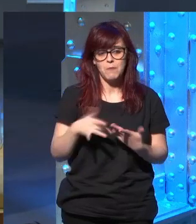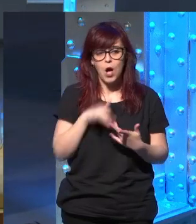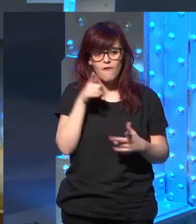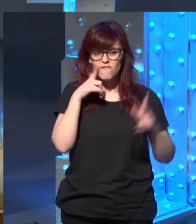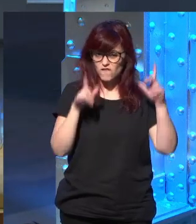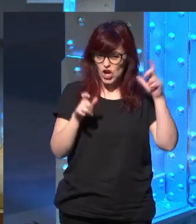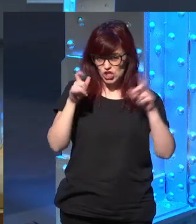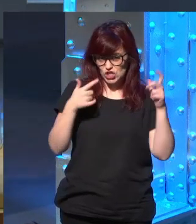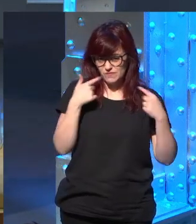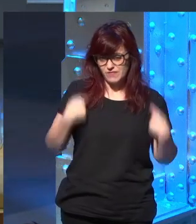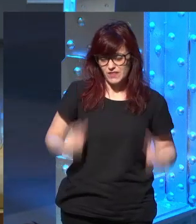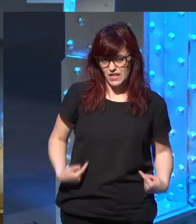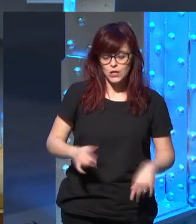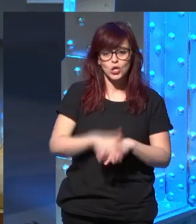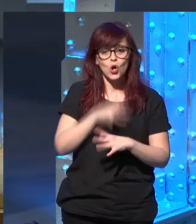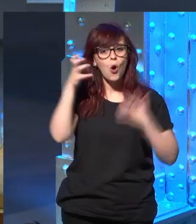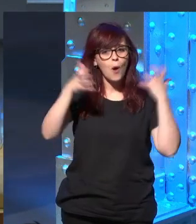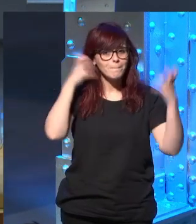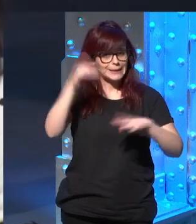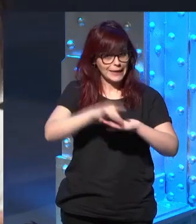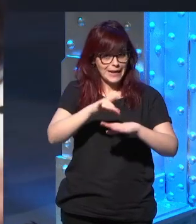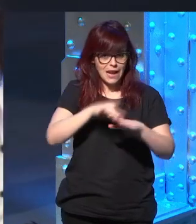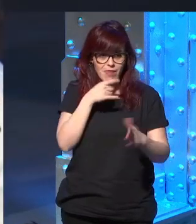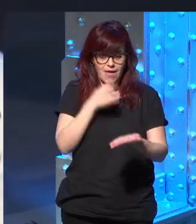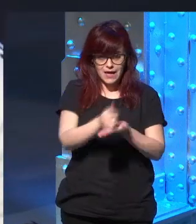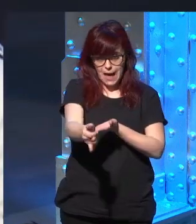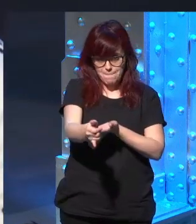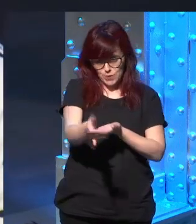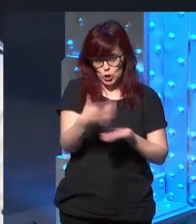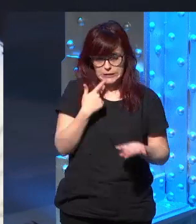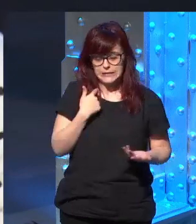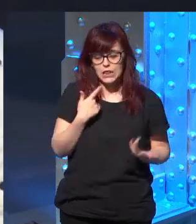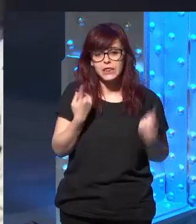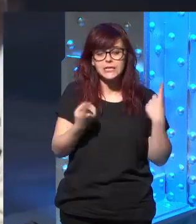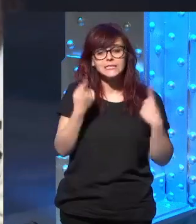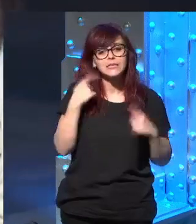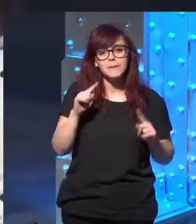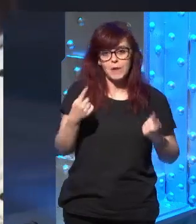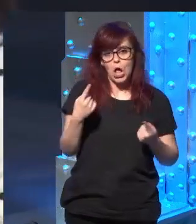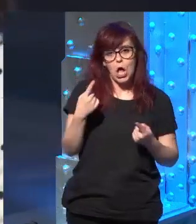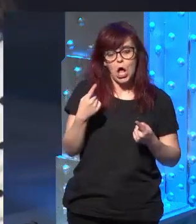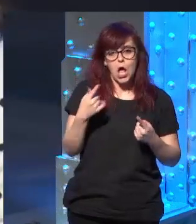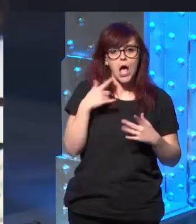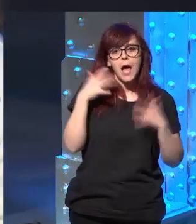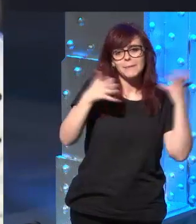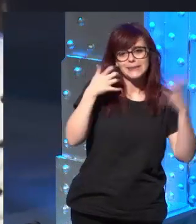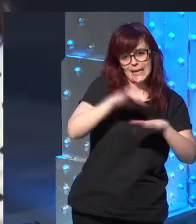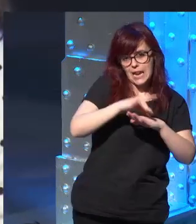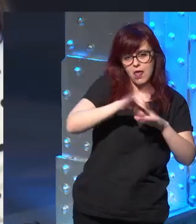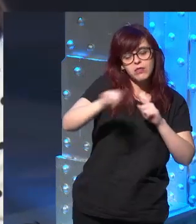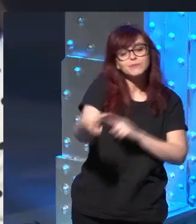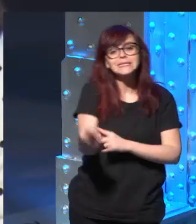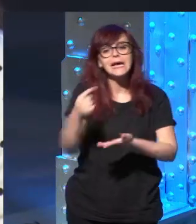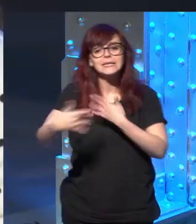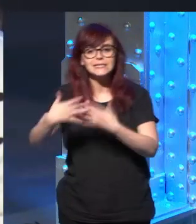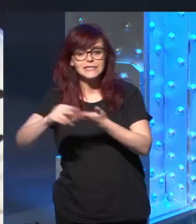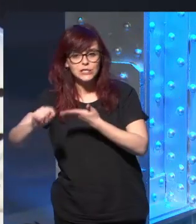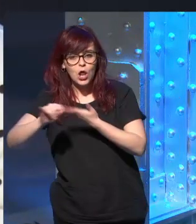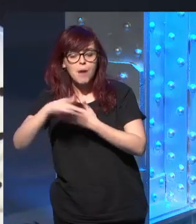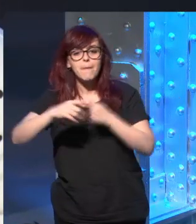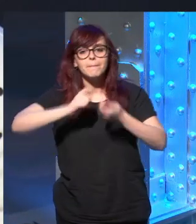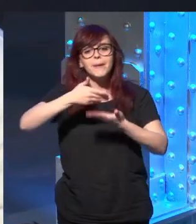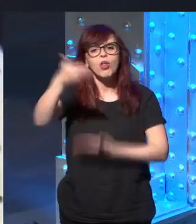foto, pues yo soy veterinaria de campo. Antes que escritora, siempre cuando me definen en